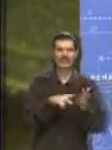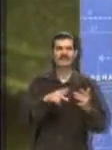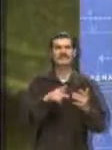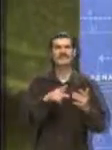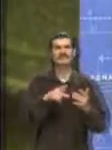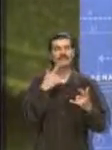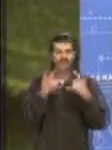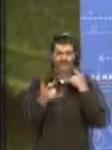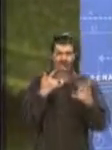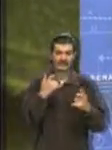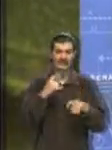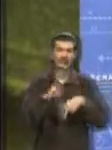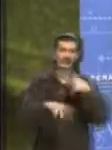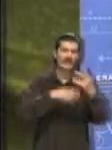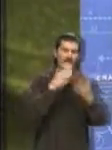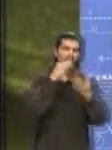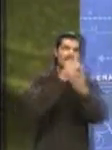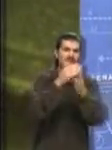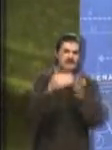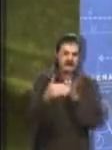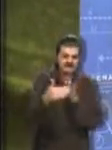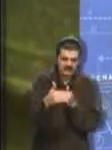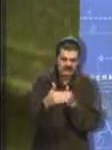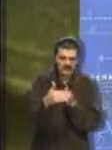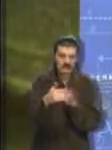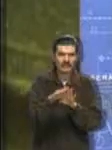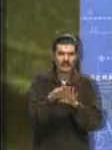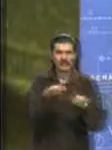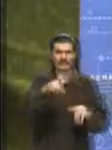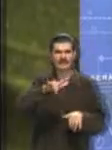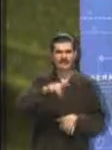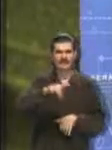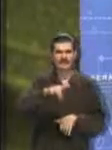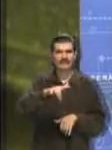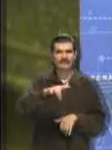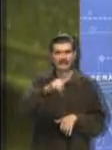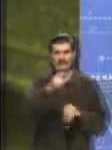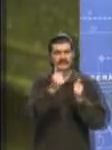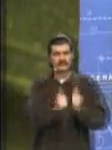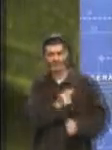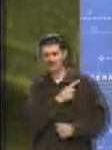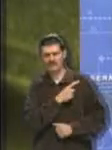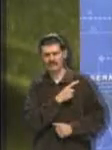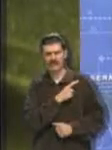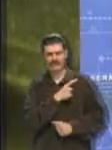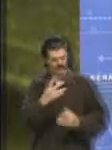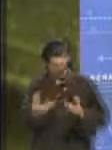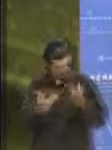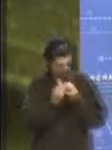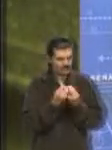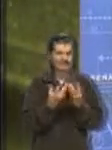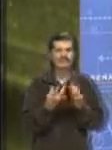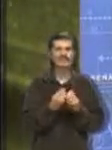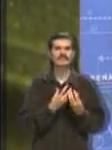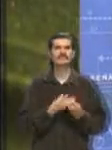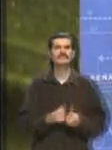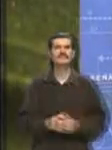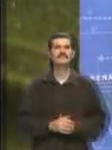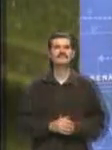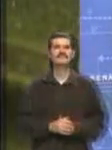del Doble Esfuerzo, iremos hasta la esquina de los títeres. No te quedes solo. Ven, ven con